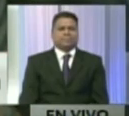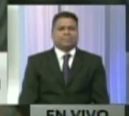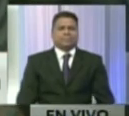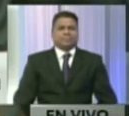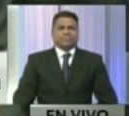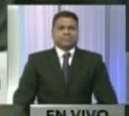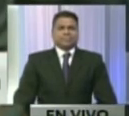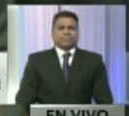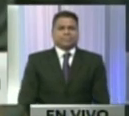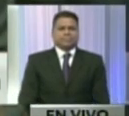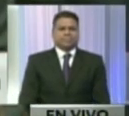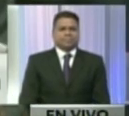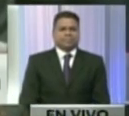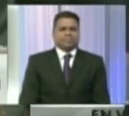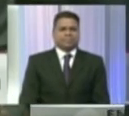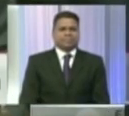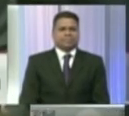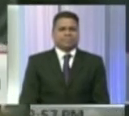Búscame